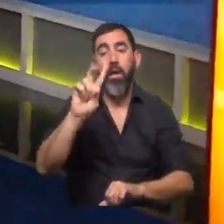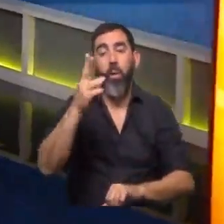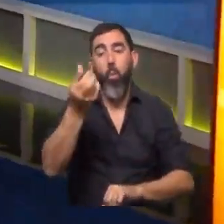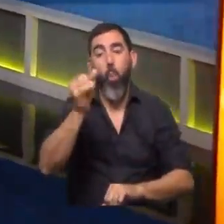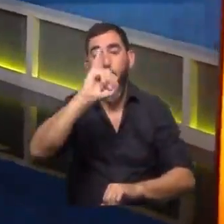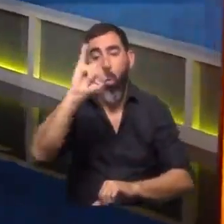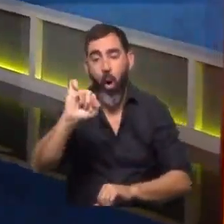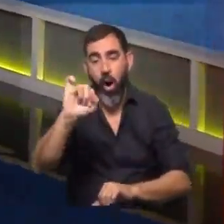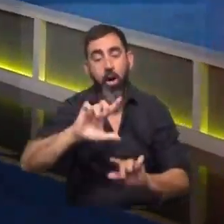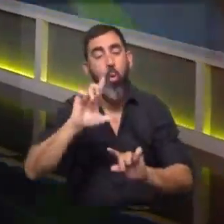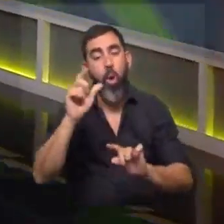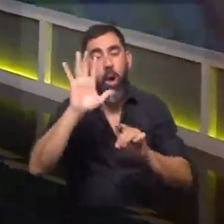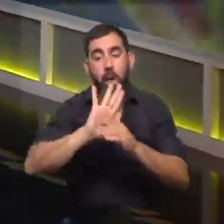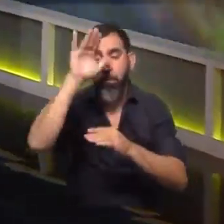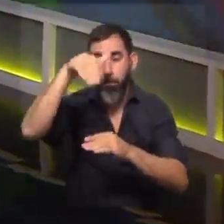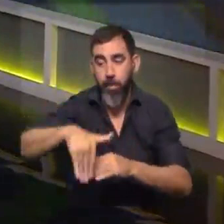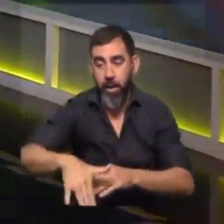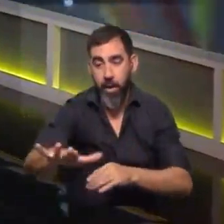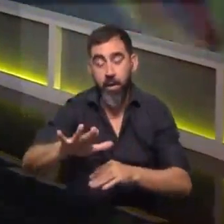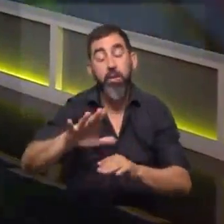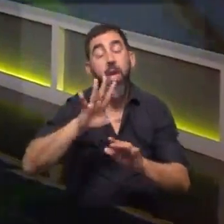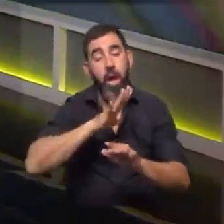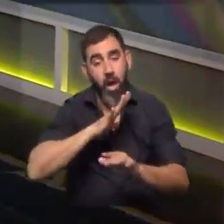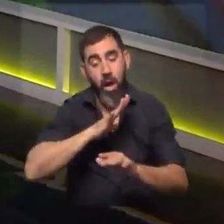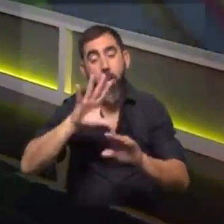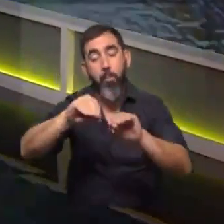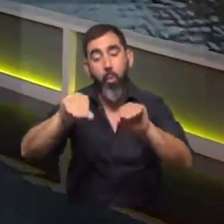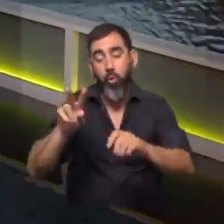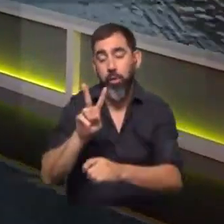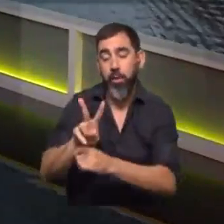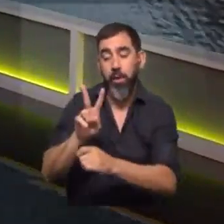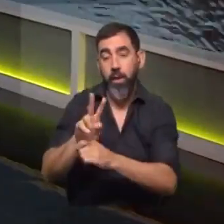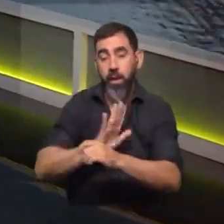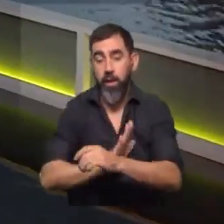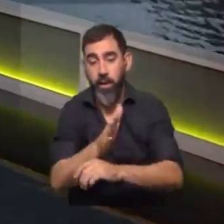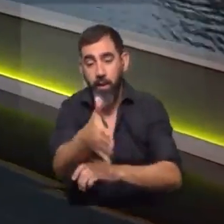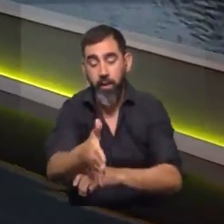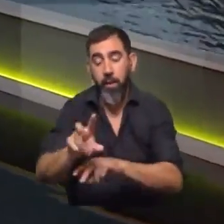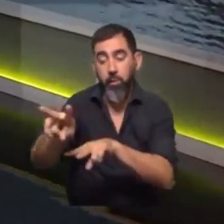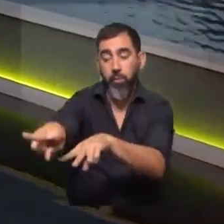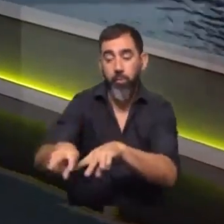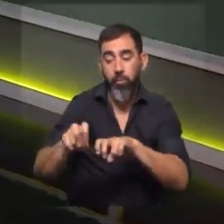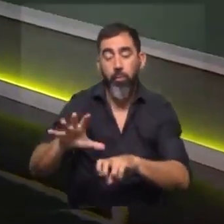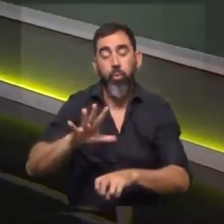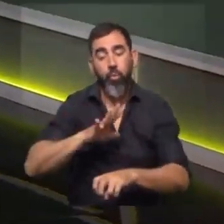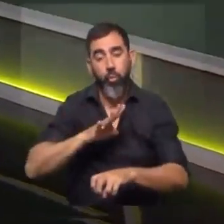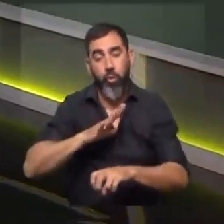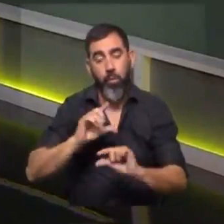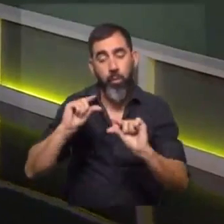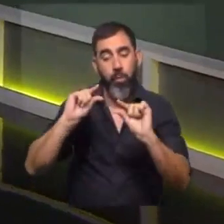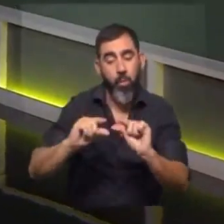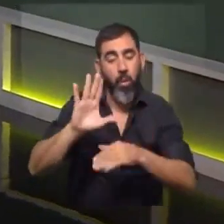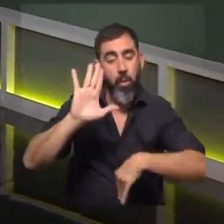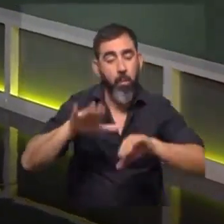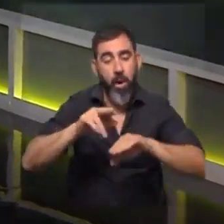en su curso, atraviesa una importante área protegida. La explotación agropecuaria aún es extensiva en buena parte de